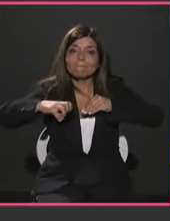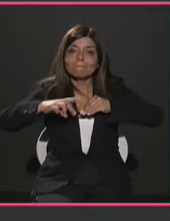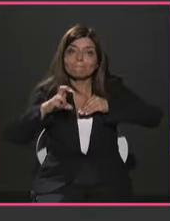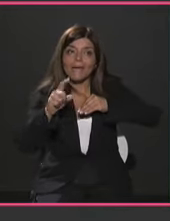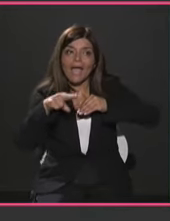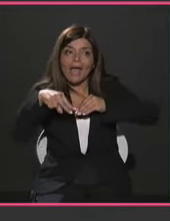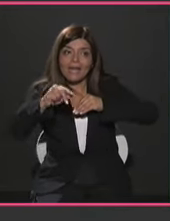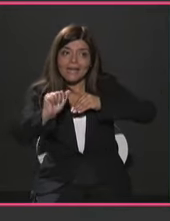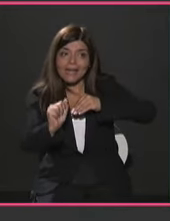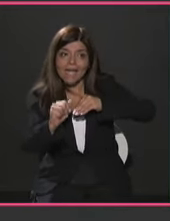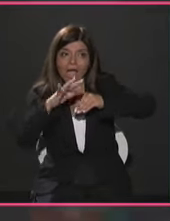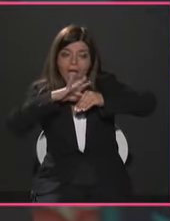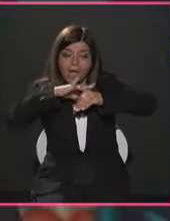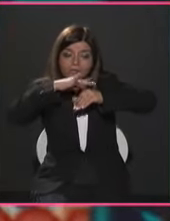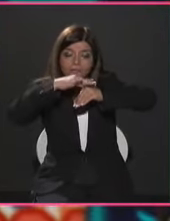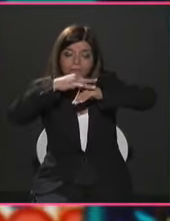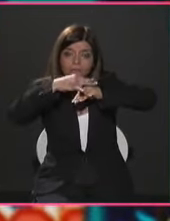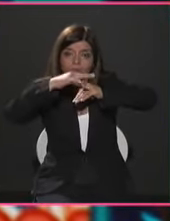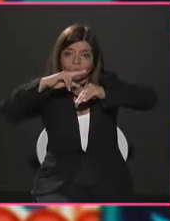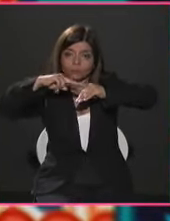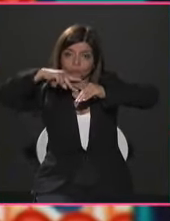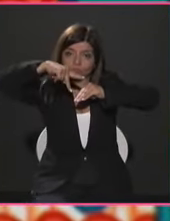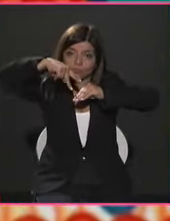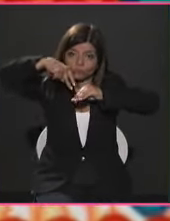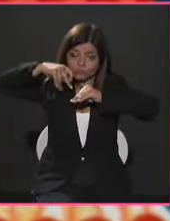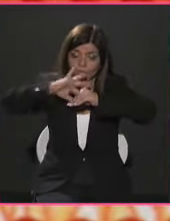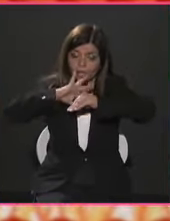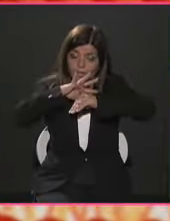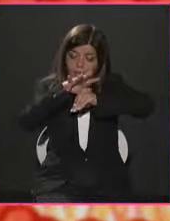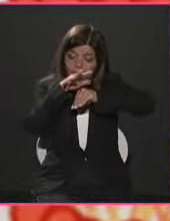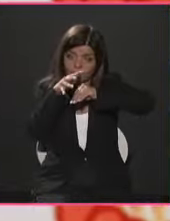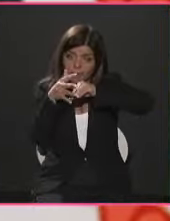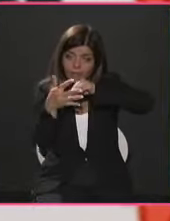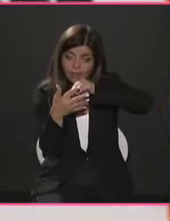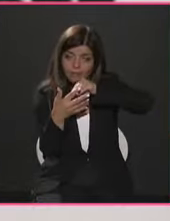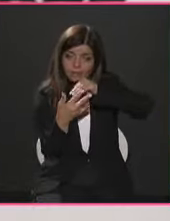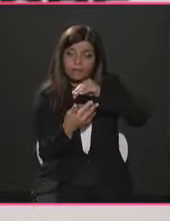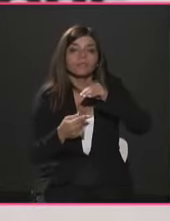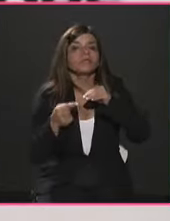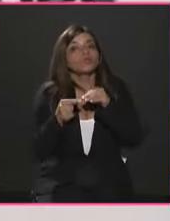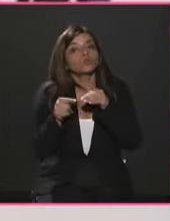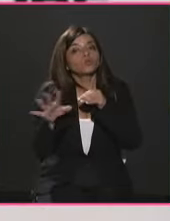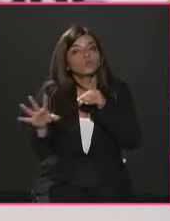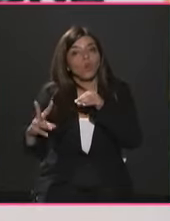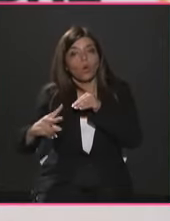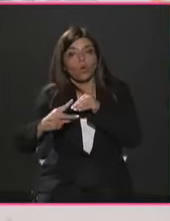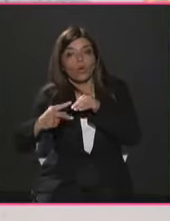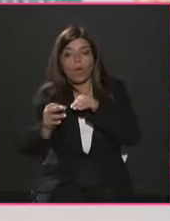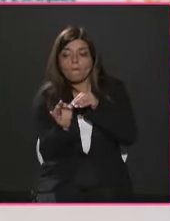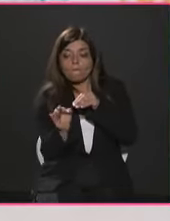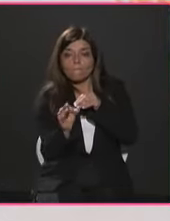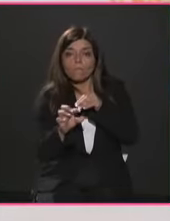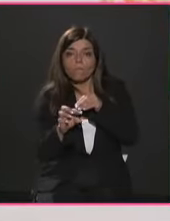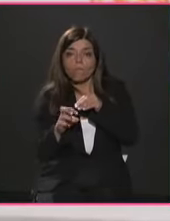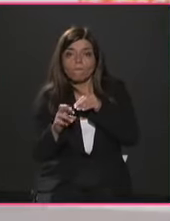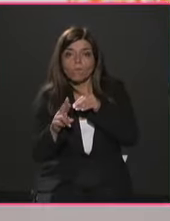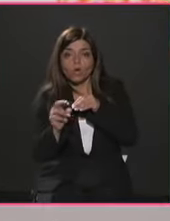e pasa ADN por ahí al mismo tiempo